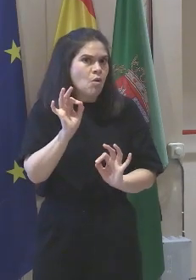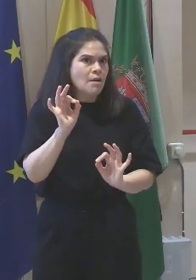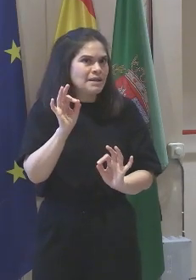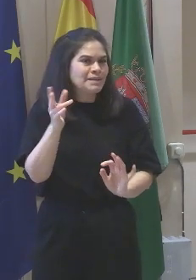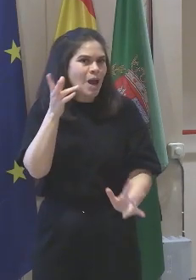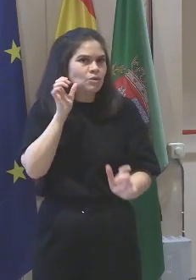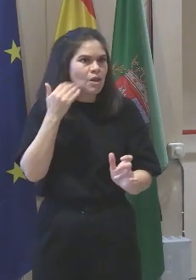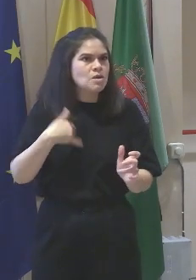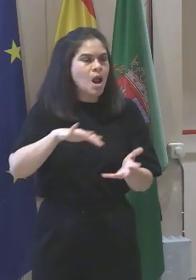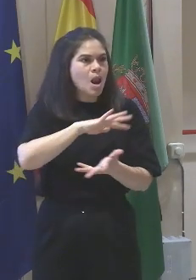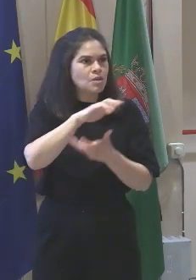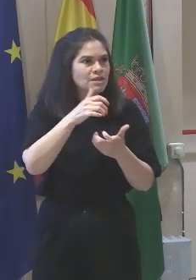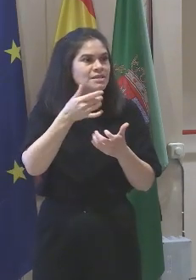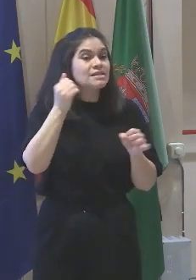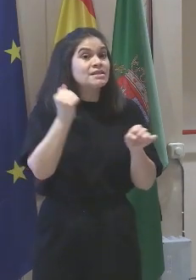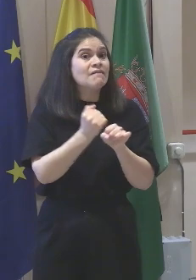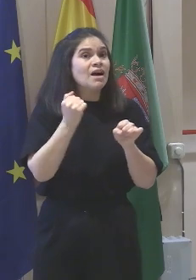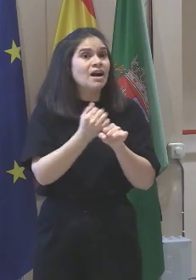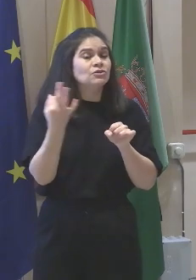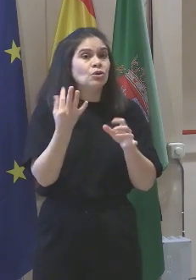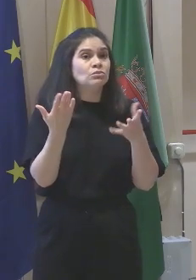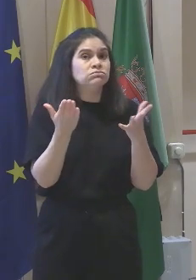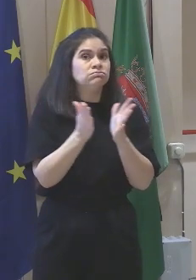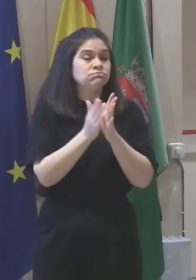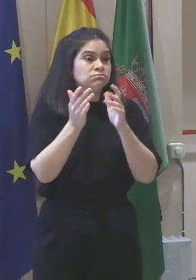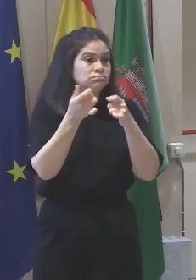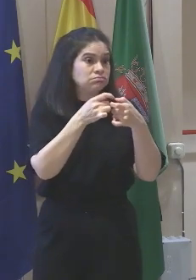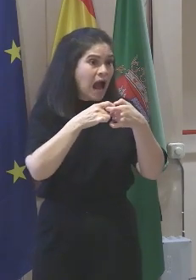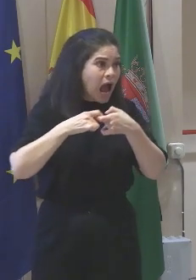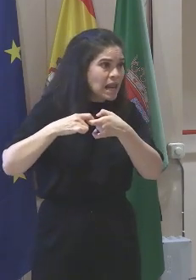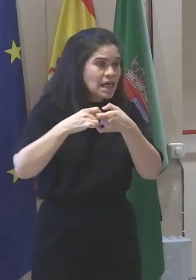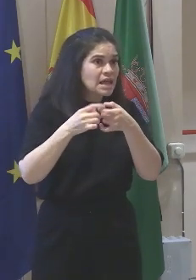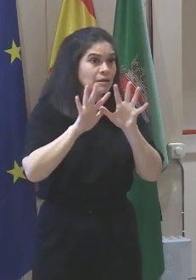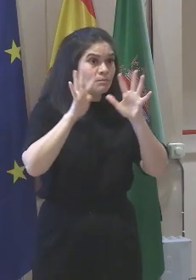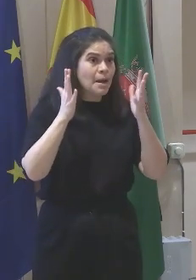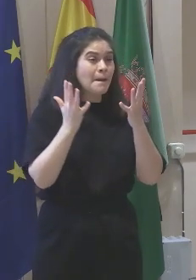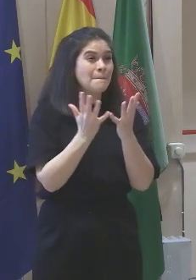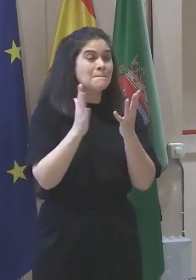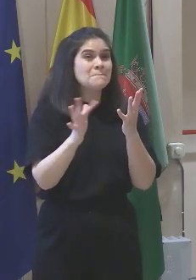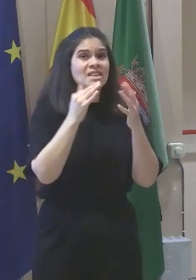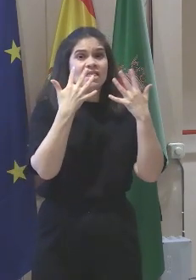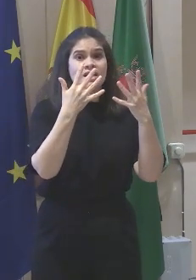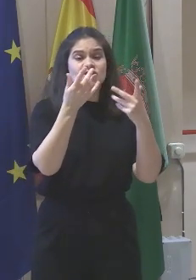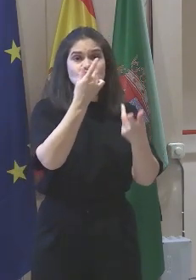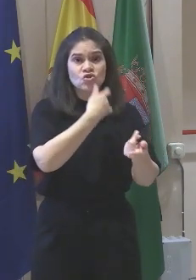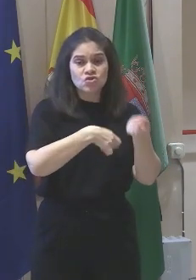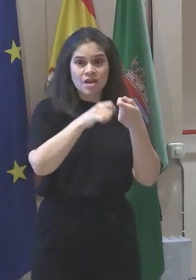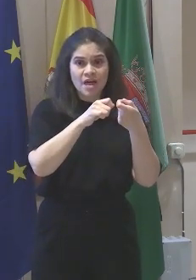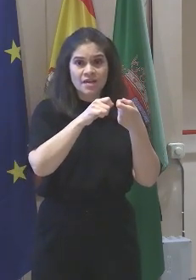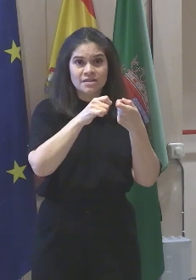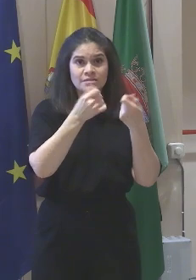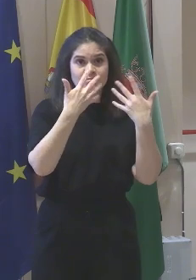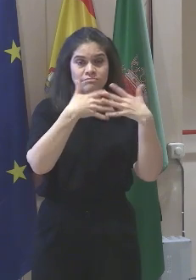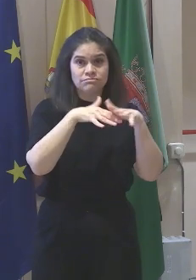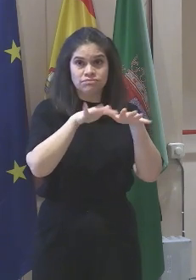en una alianza que engloba más de 10 sociedades para tratar